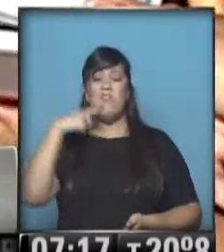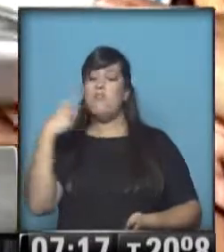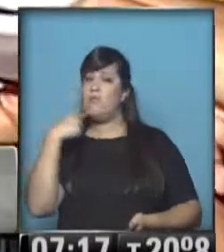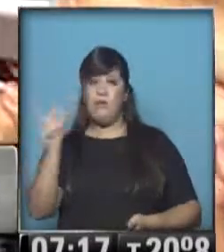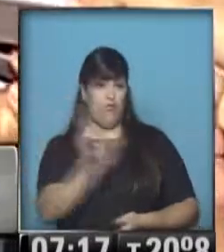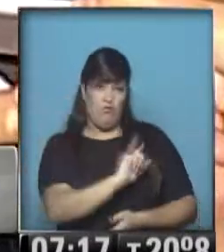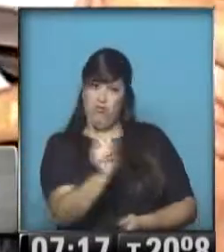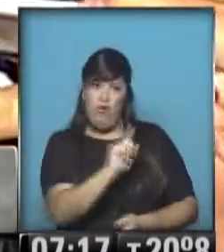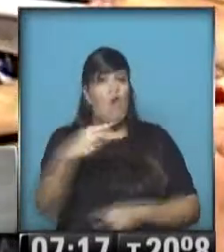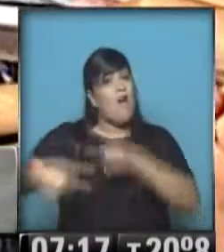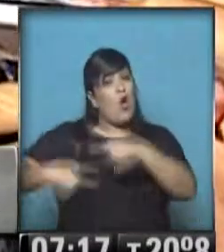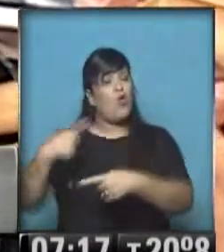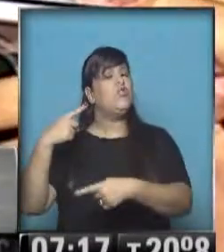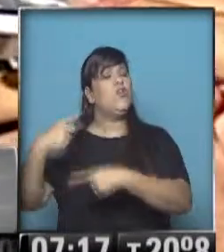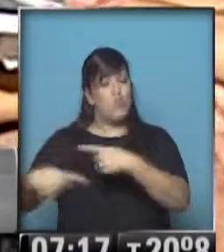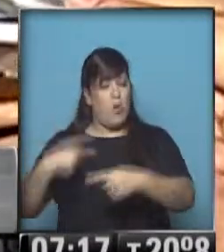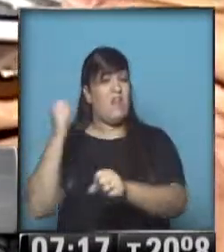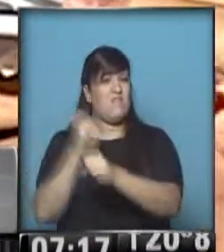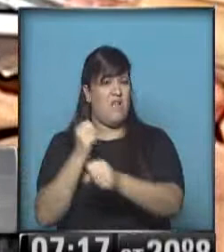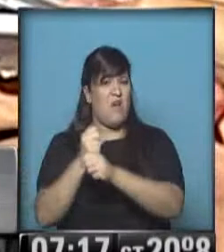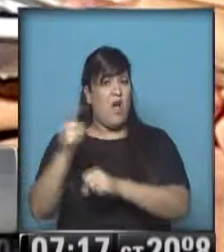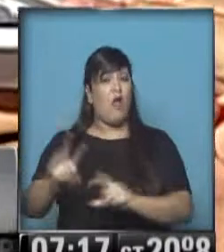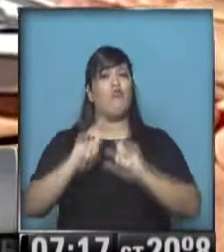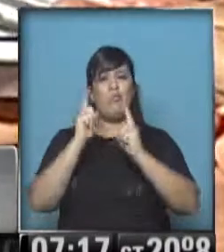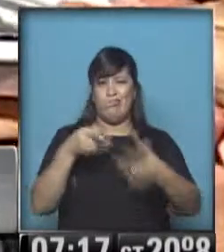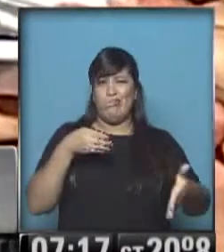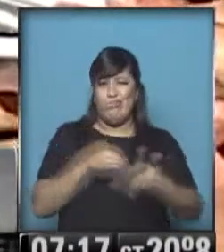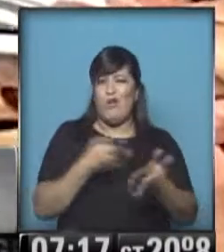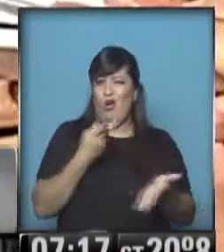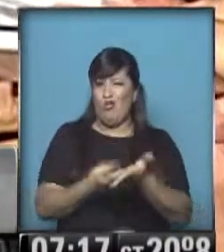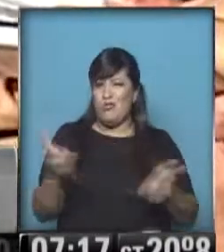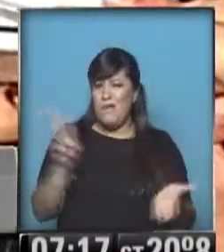otra traba, igual que la traba que había puesto respecto del